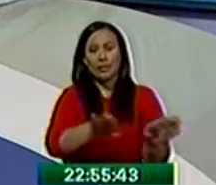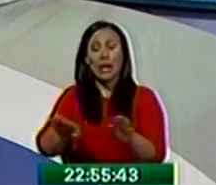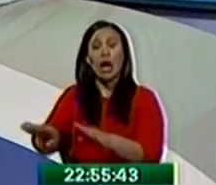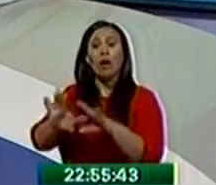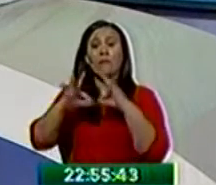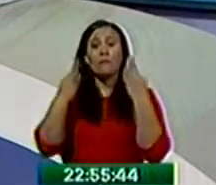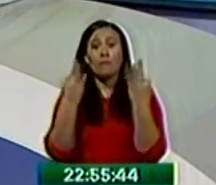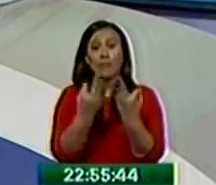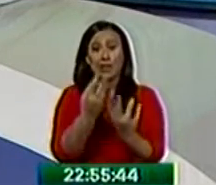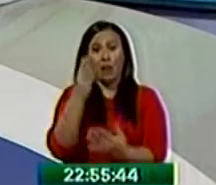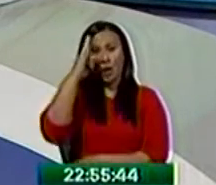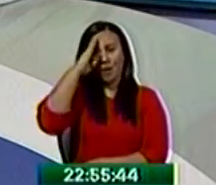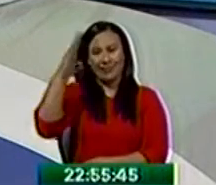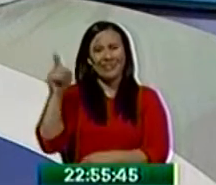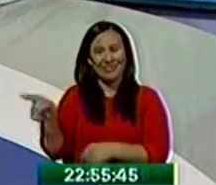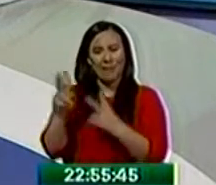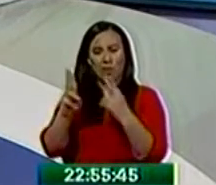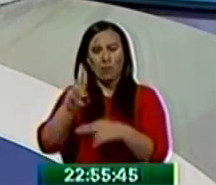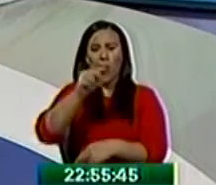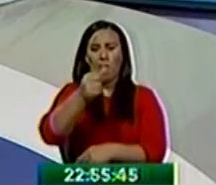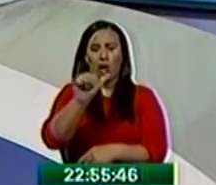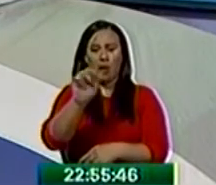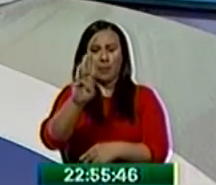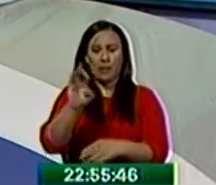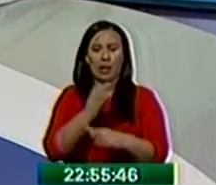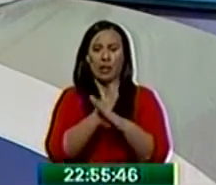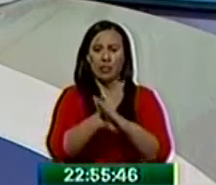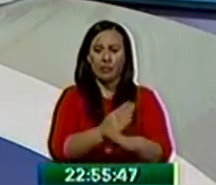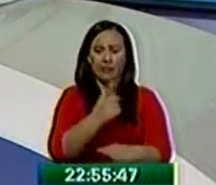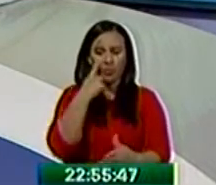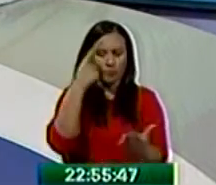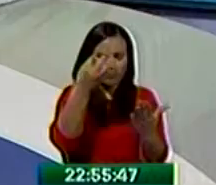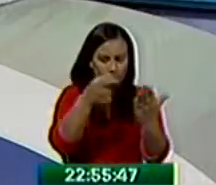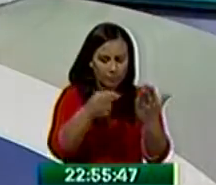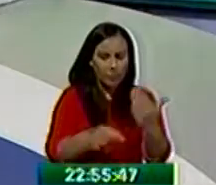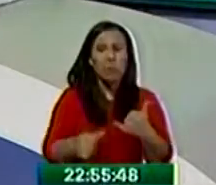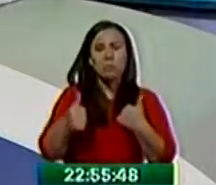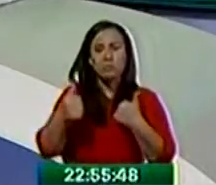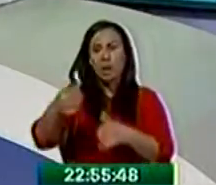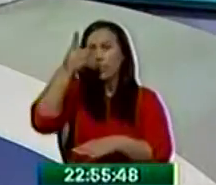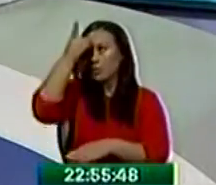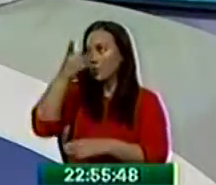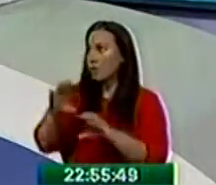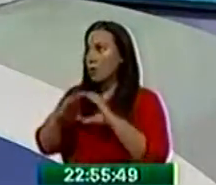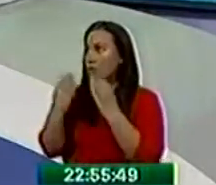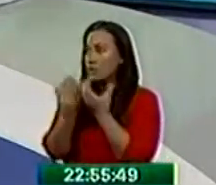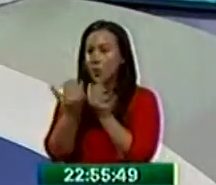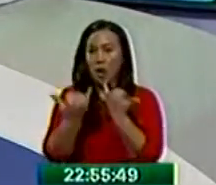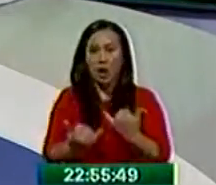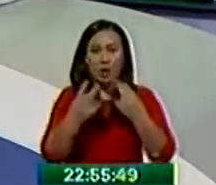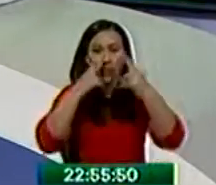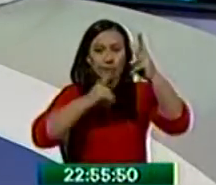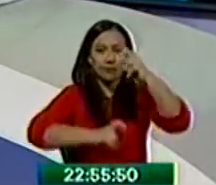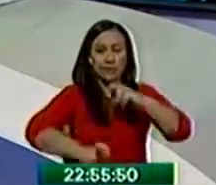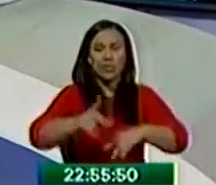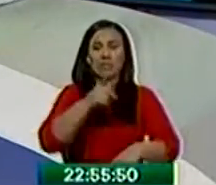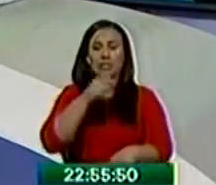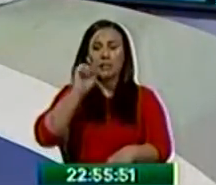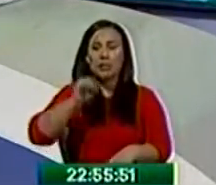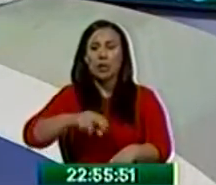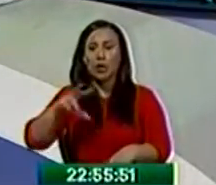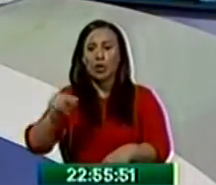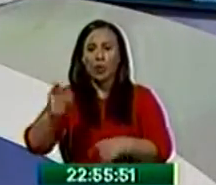Familiares del general Jorge Gabela y su defensa dan el visto bueno ante la decisión de la comisión que investiga el caso de convocar